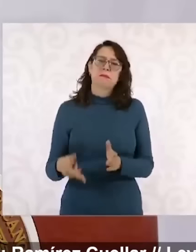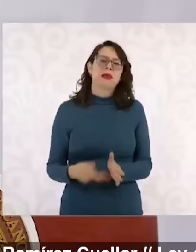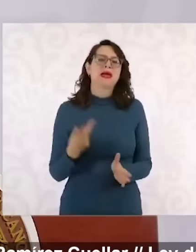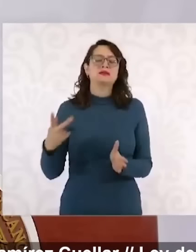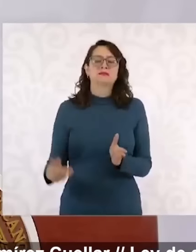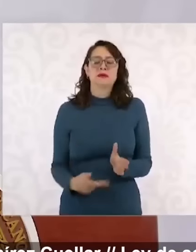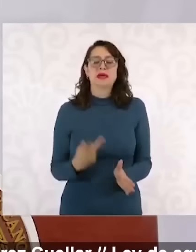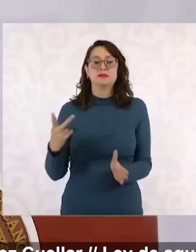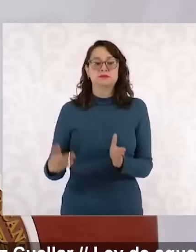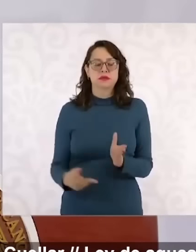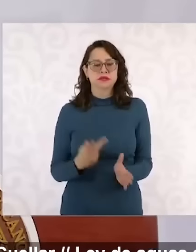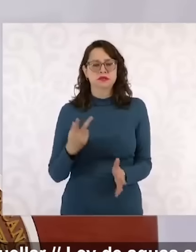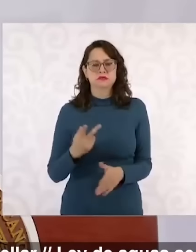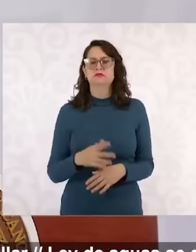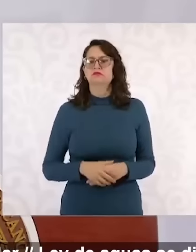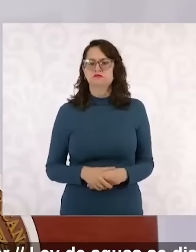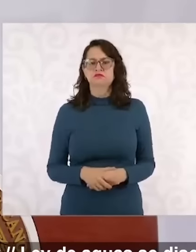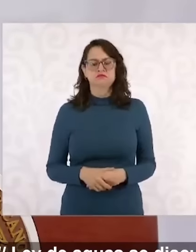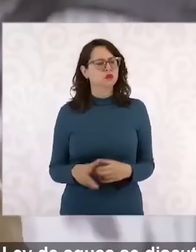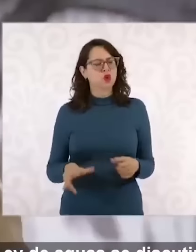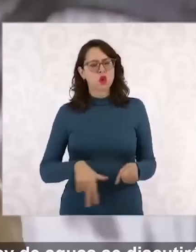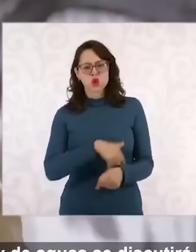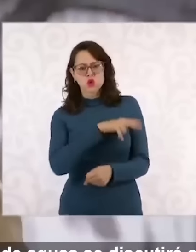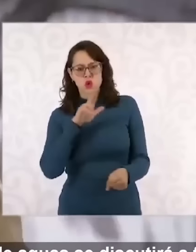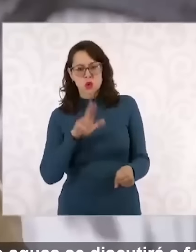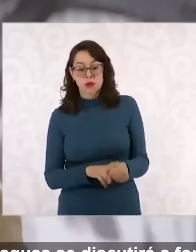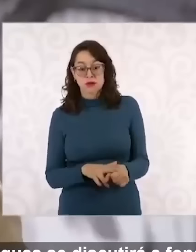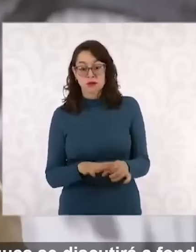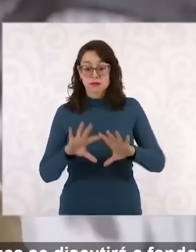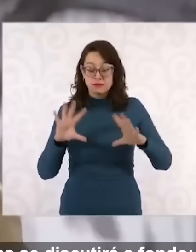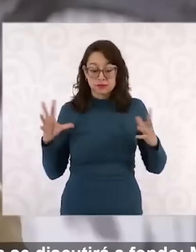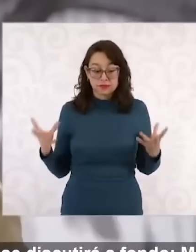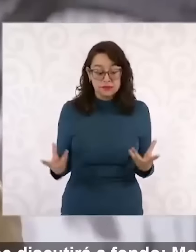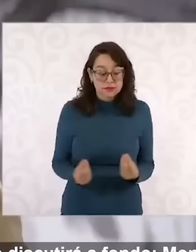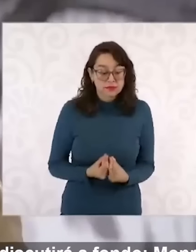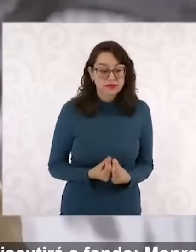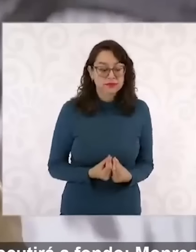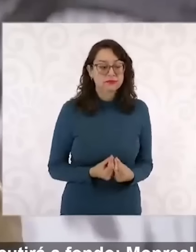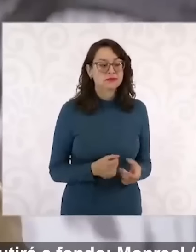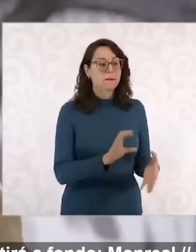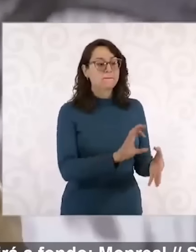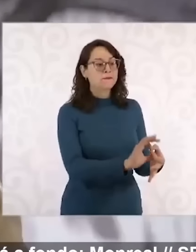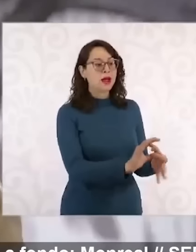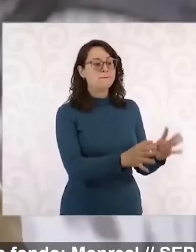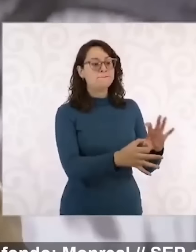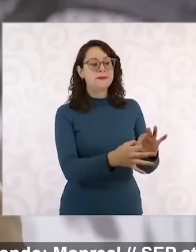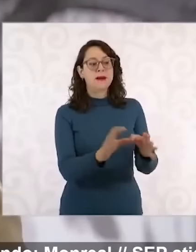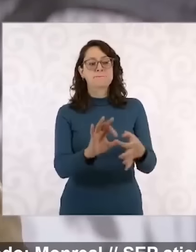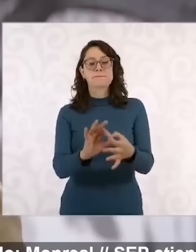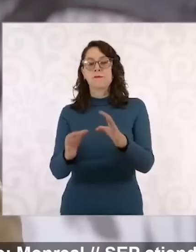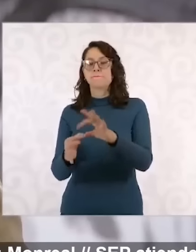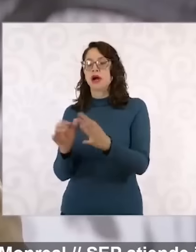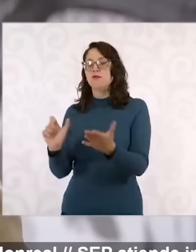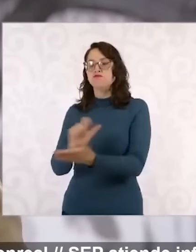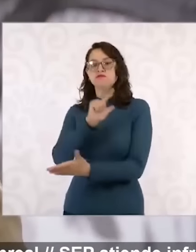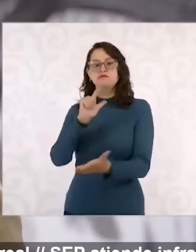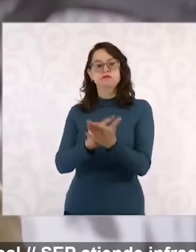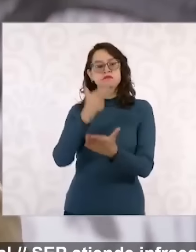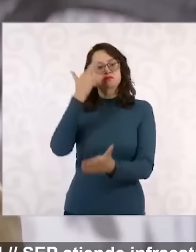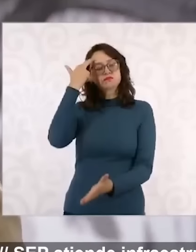operación parecía normal, pero en conjunto formaban un mecanismo sistemático para burlar la ley y lavar